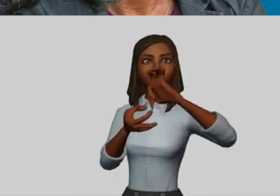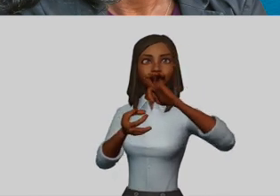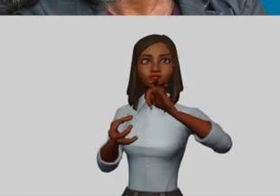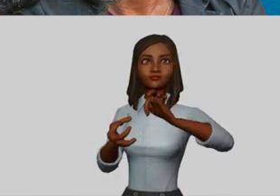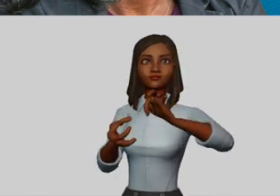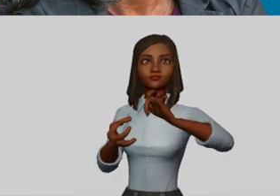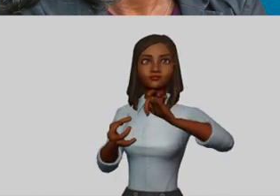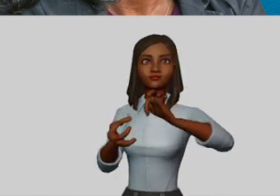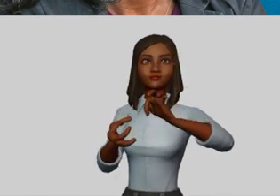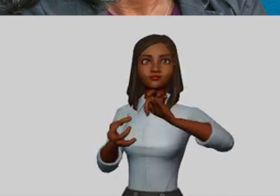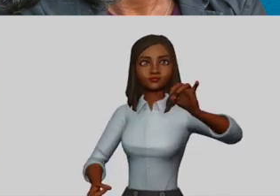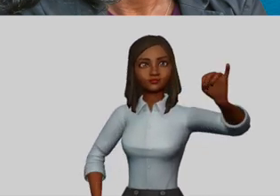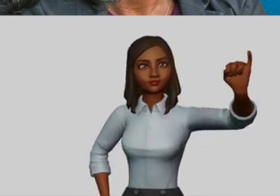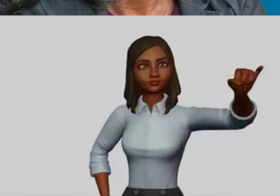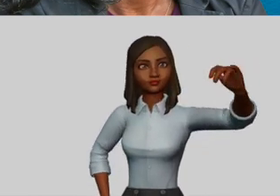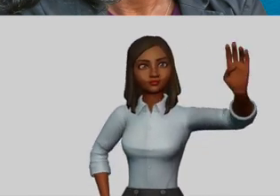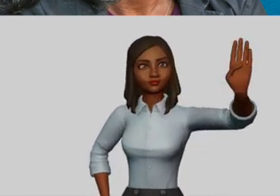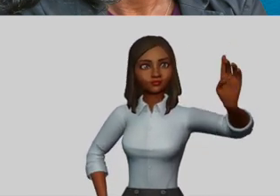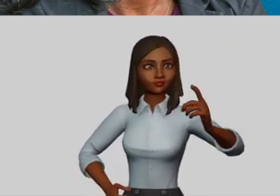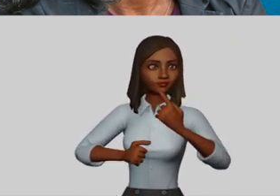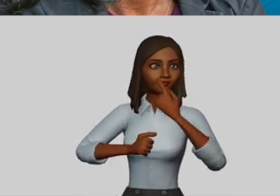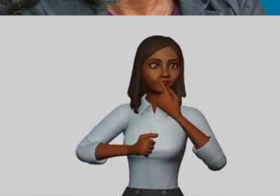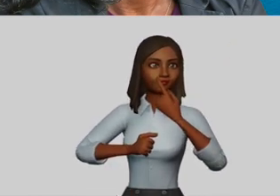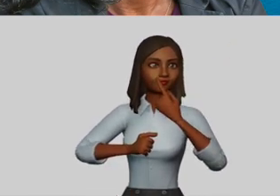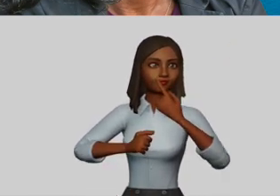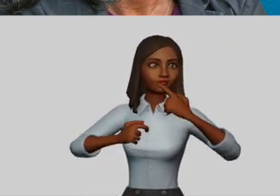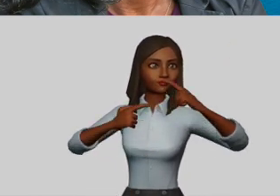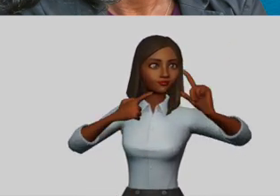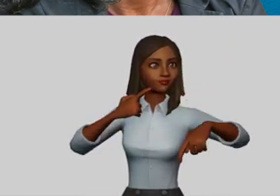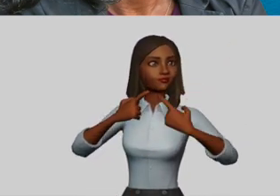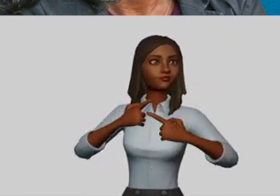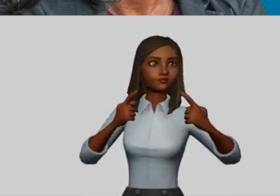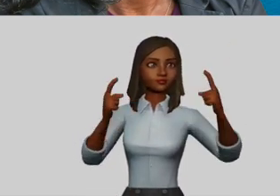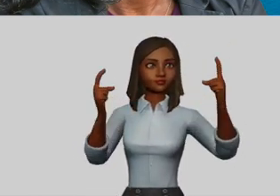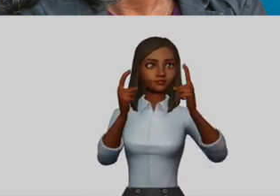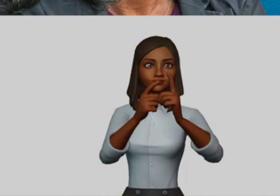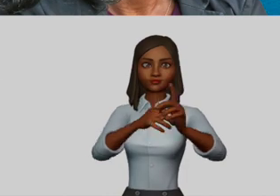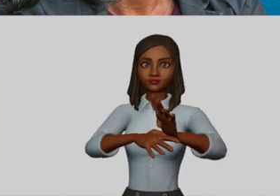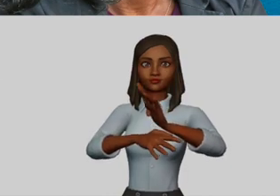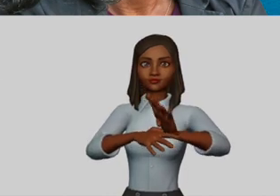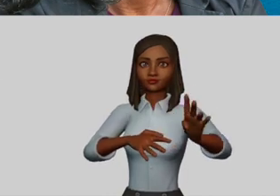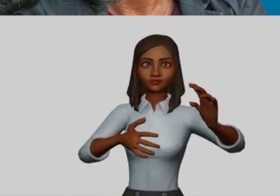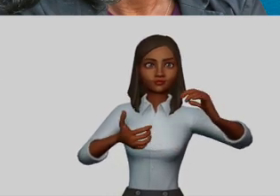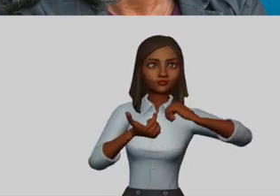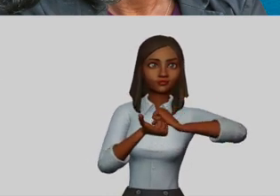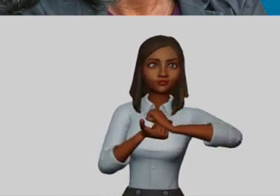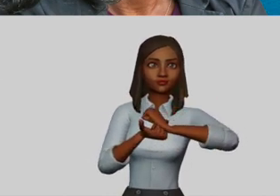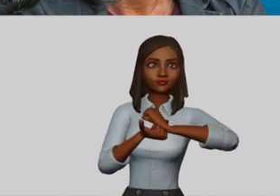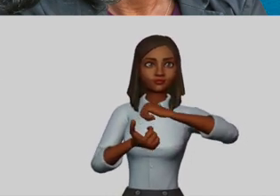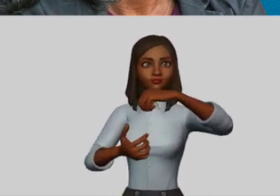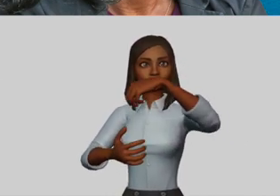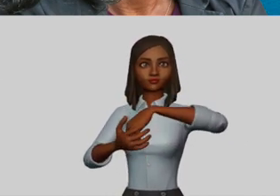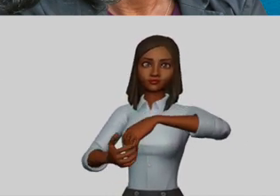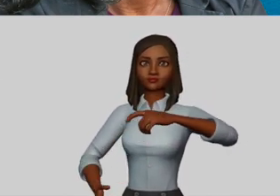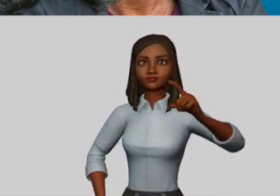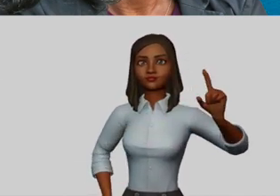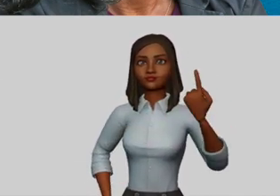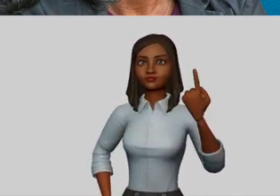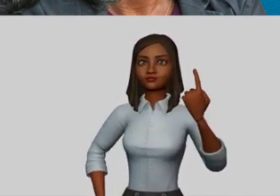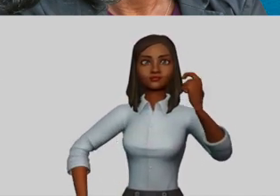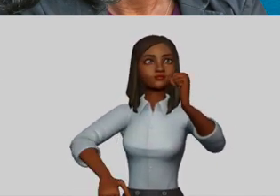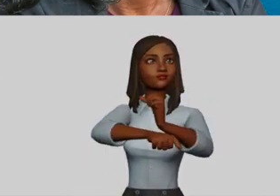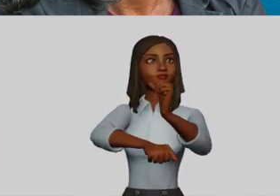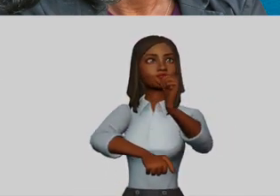Entonces, ahí fue que nació SignSpeak y lo hicimos. Y de verdad, quiero decir